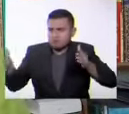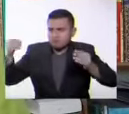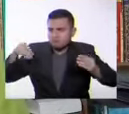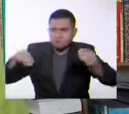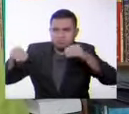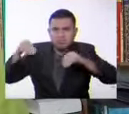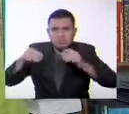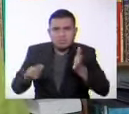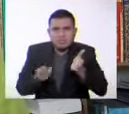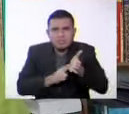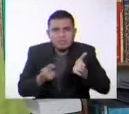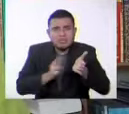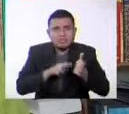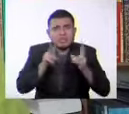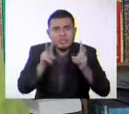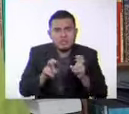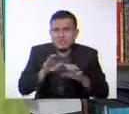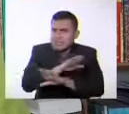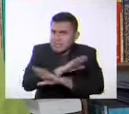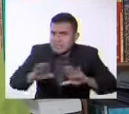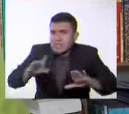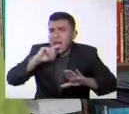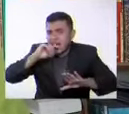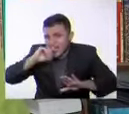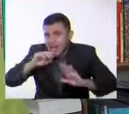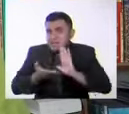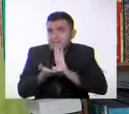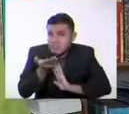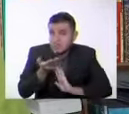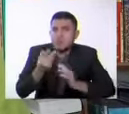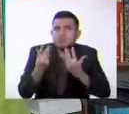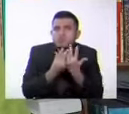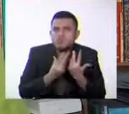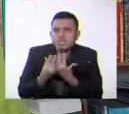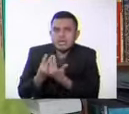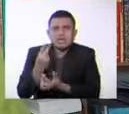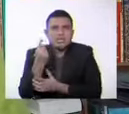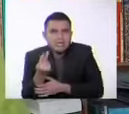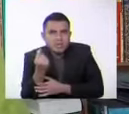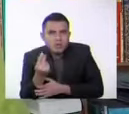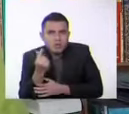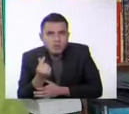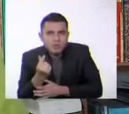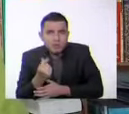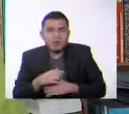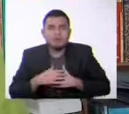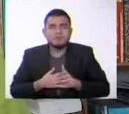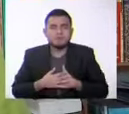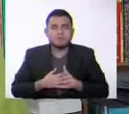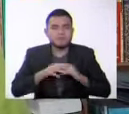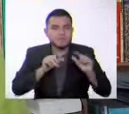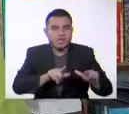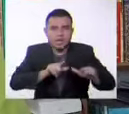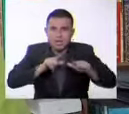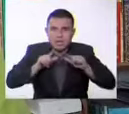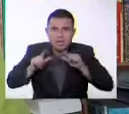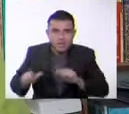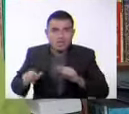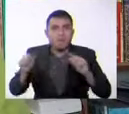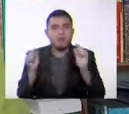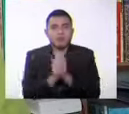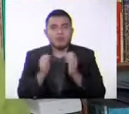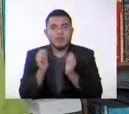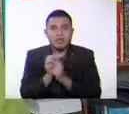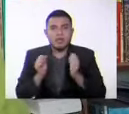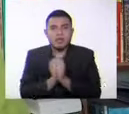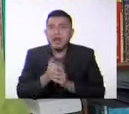erradicación de la pobreza, el desarrollo social y económico, temas como la desertificación, el problema del agua,